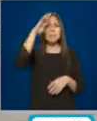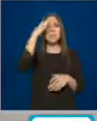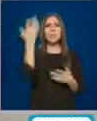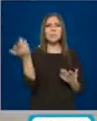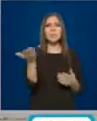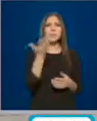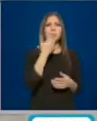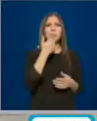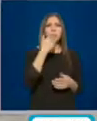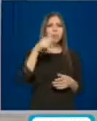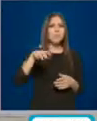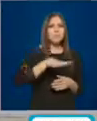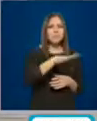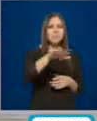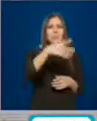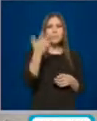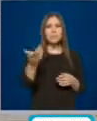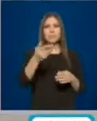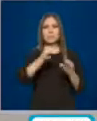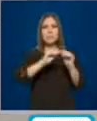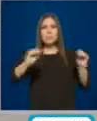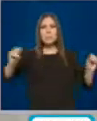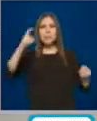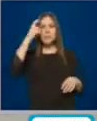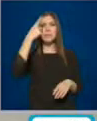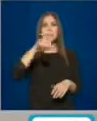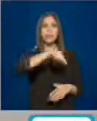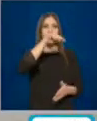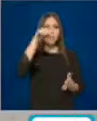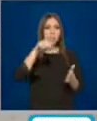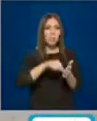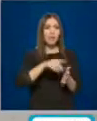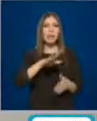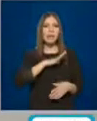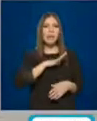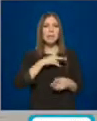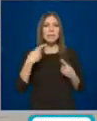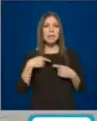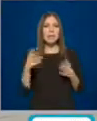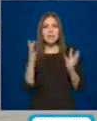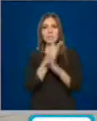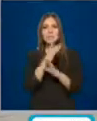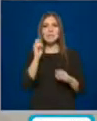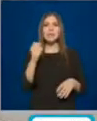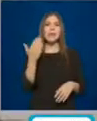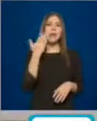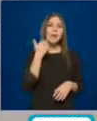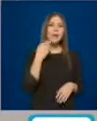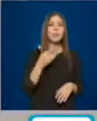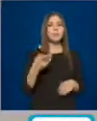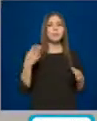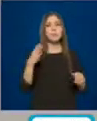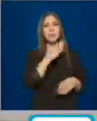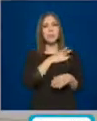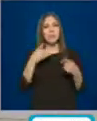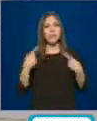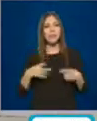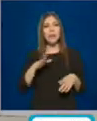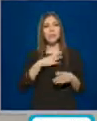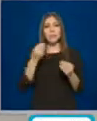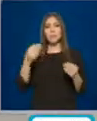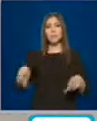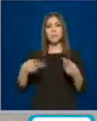no es cierto, son lugares donde la gente también es amable, es buena onda. Uy, los antojitos que hay por acá,